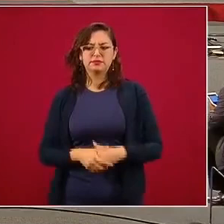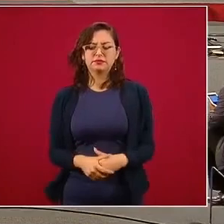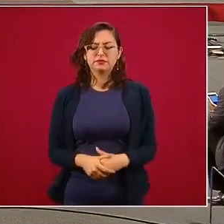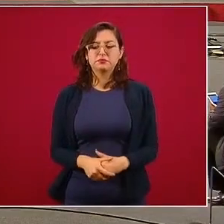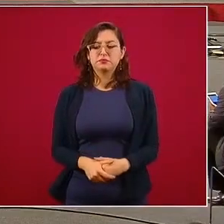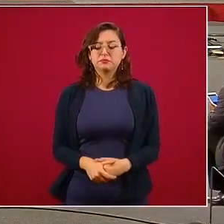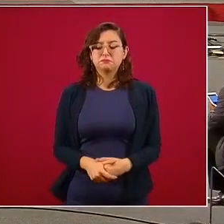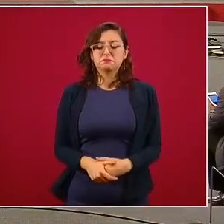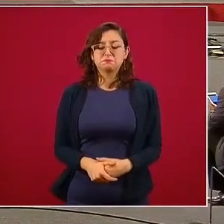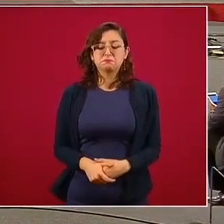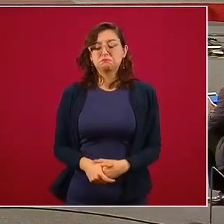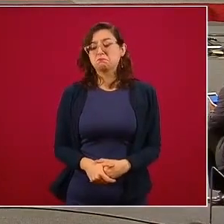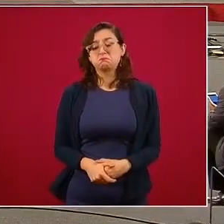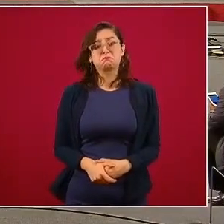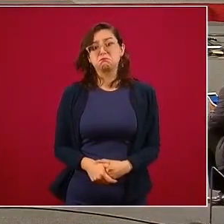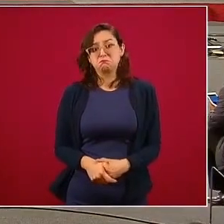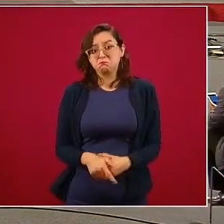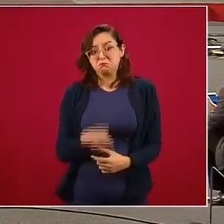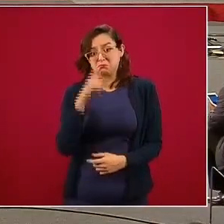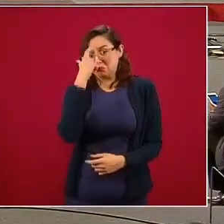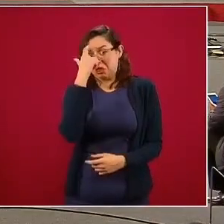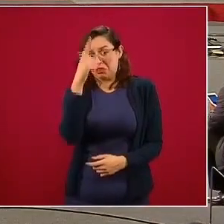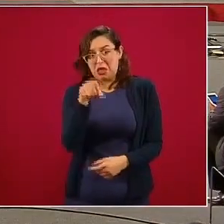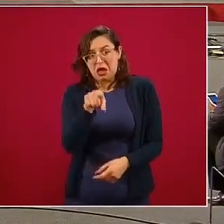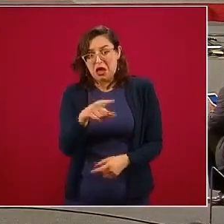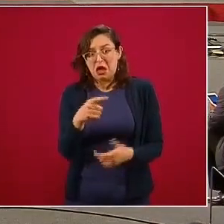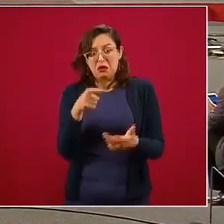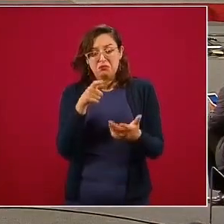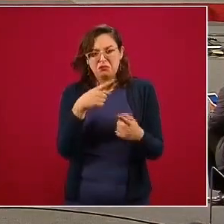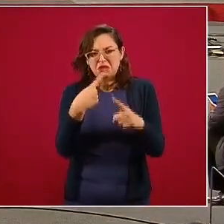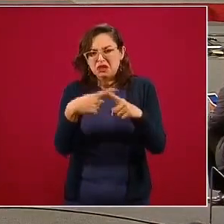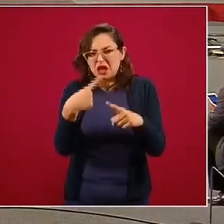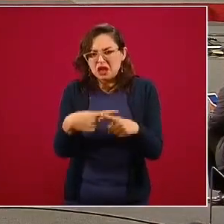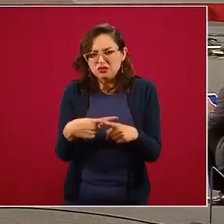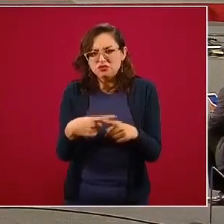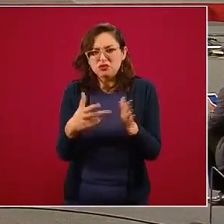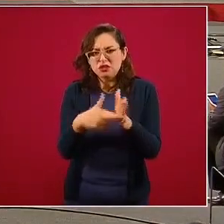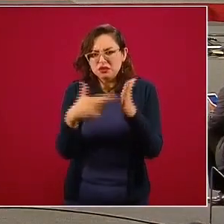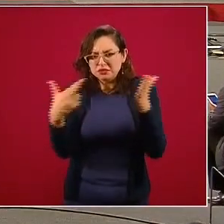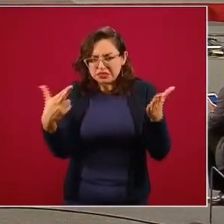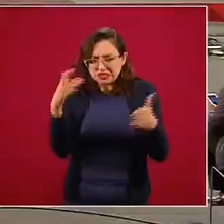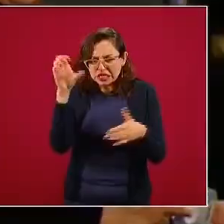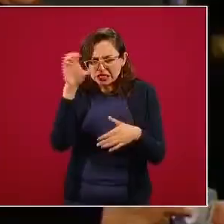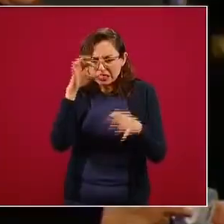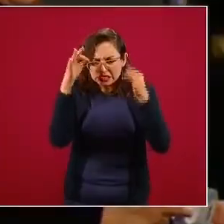No conozco esta autora ni esta publicación. ¿Está en una revista científica?